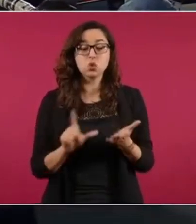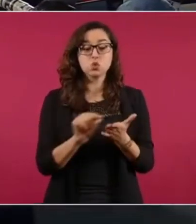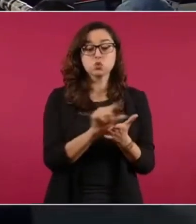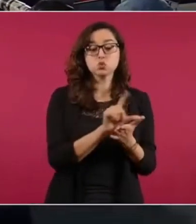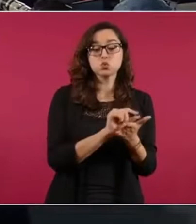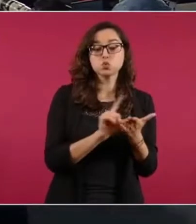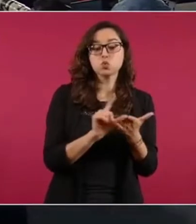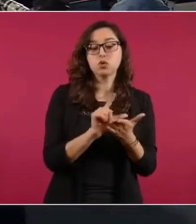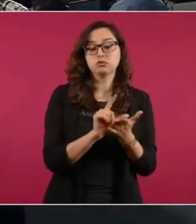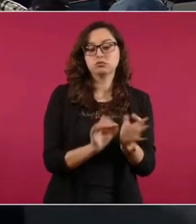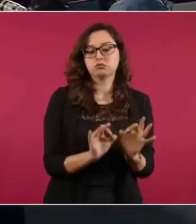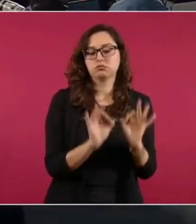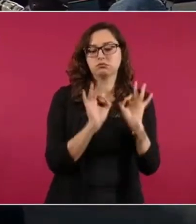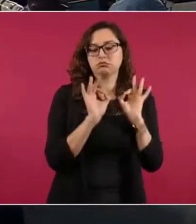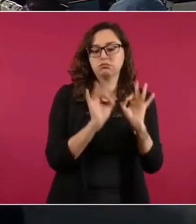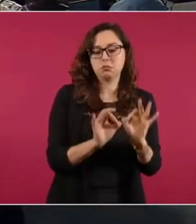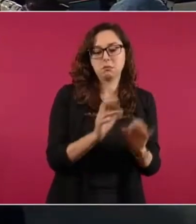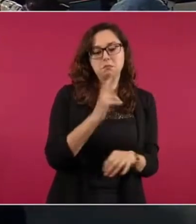preparados